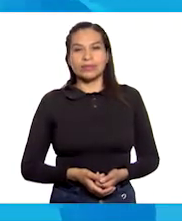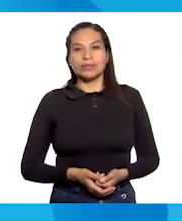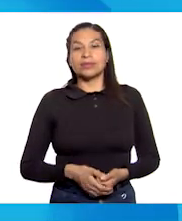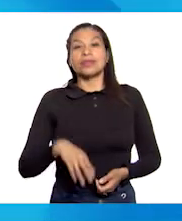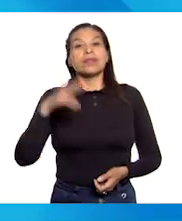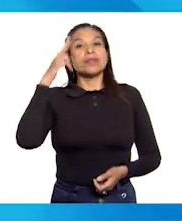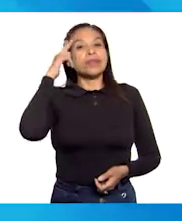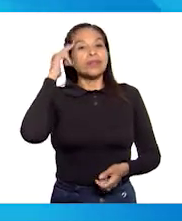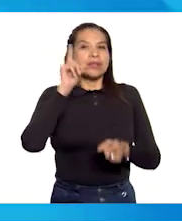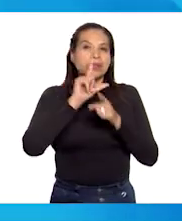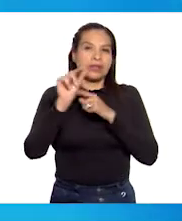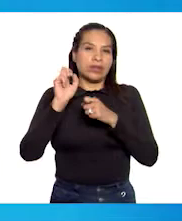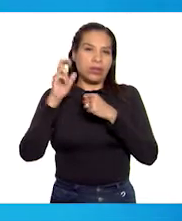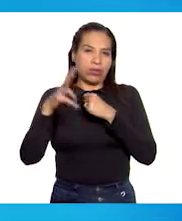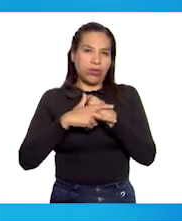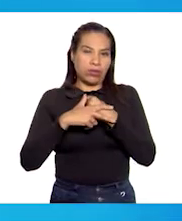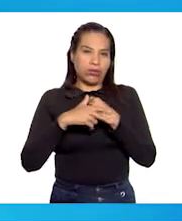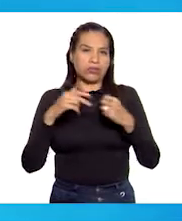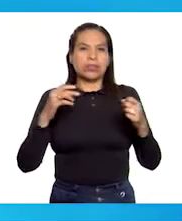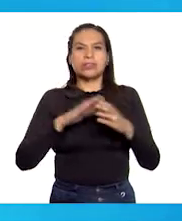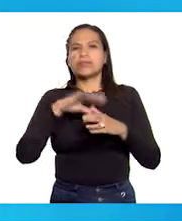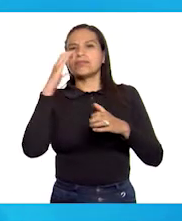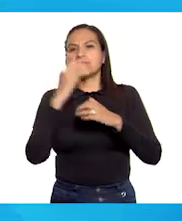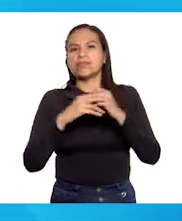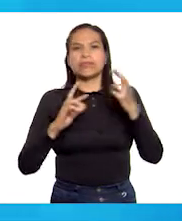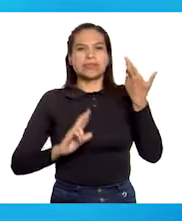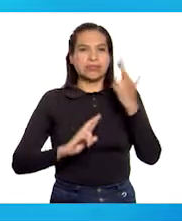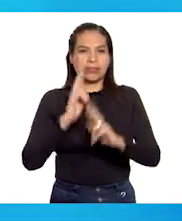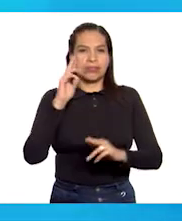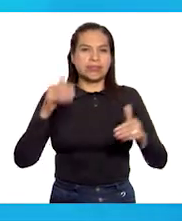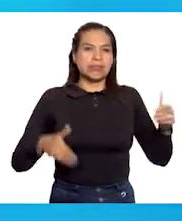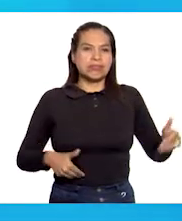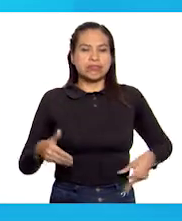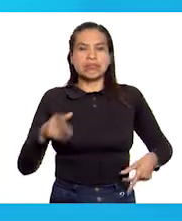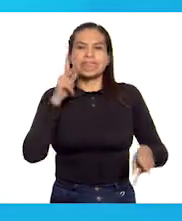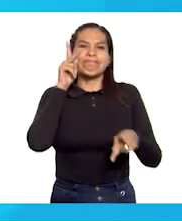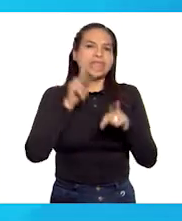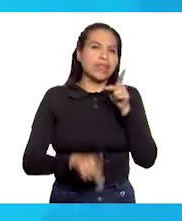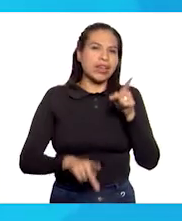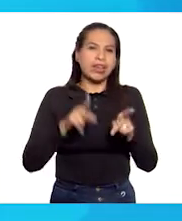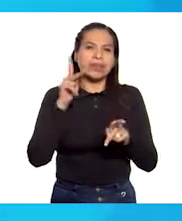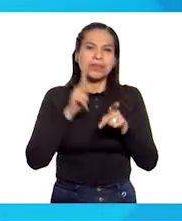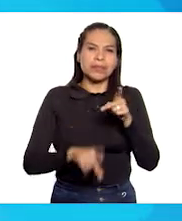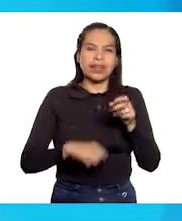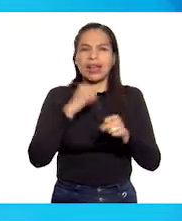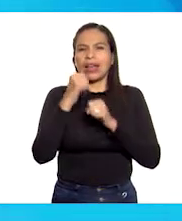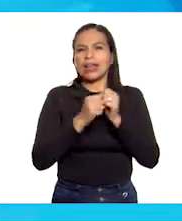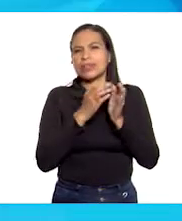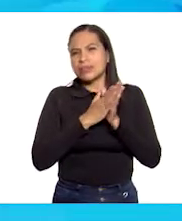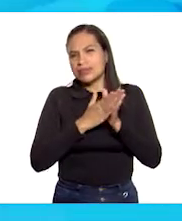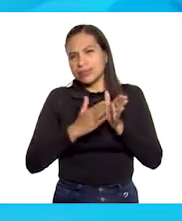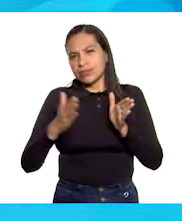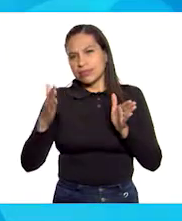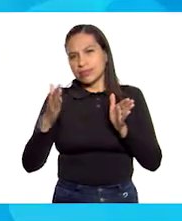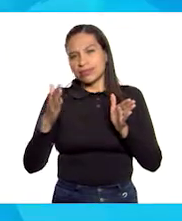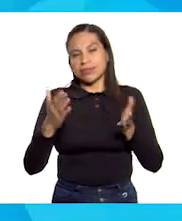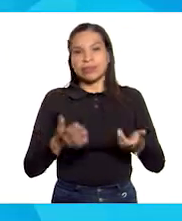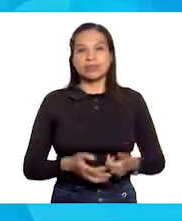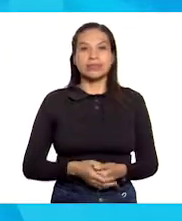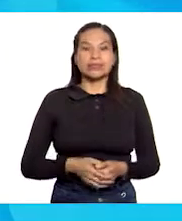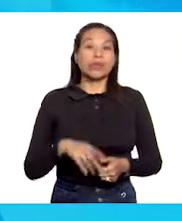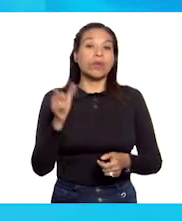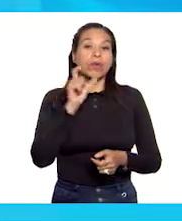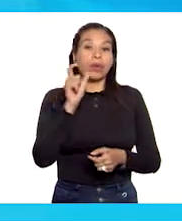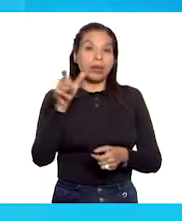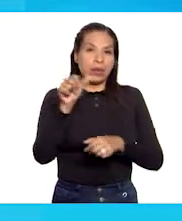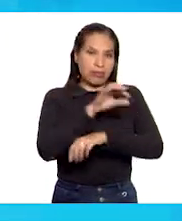Porfirio Díaz se fue a Europa, la lucha armada terminó y el teatro quedó incompleto por varios años. Hasta